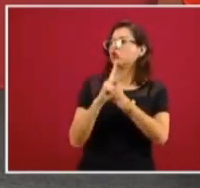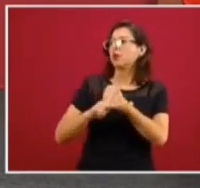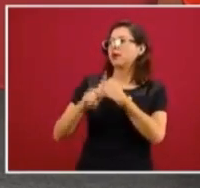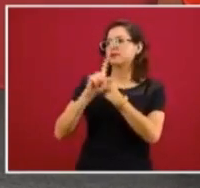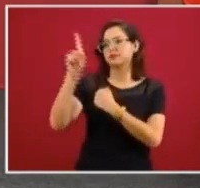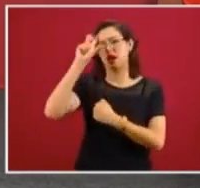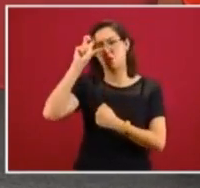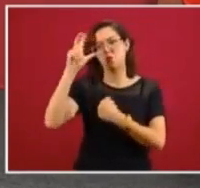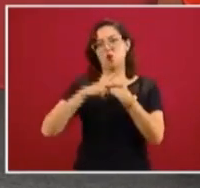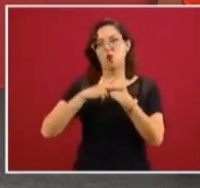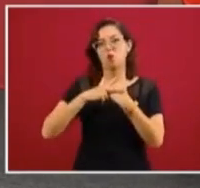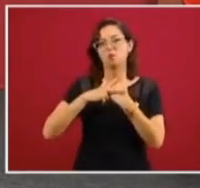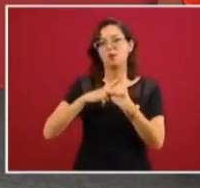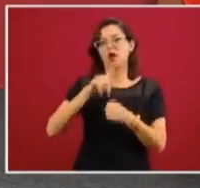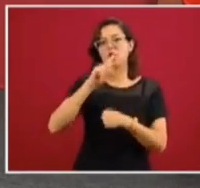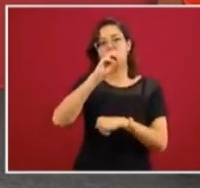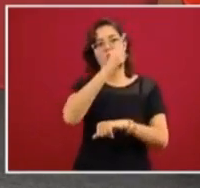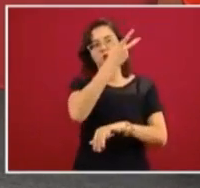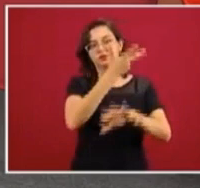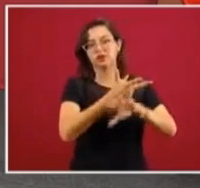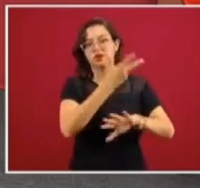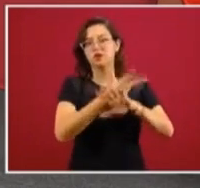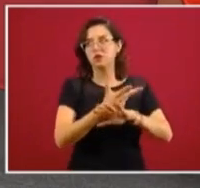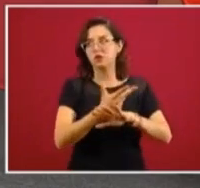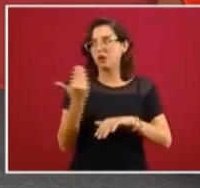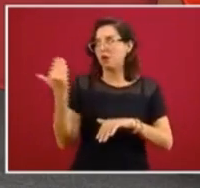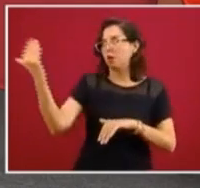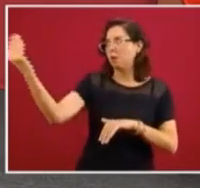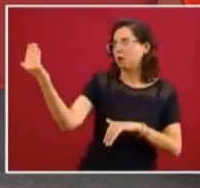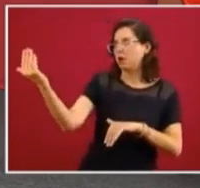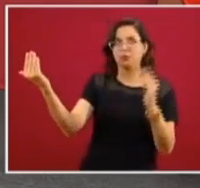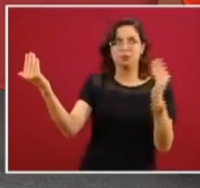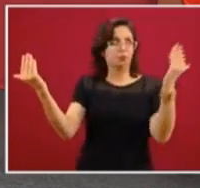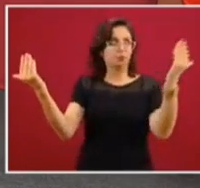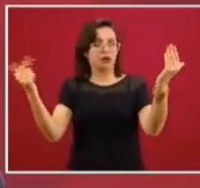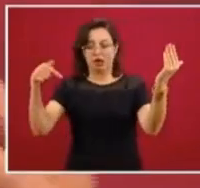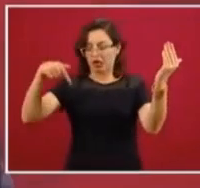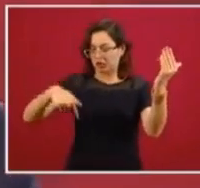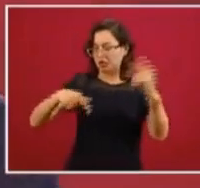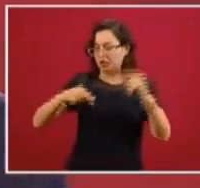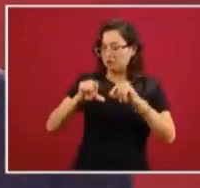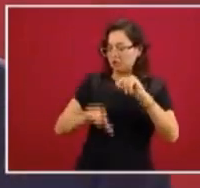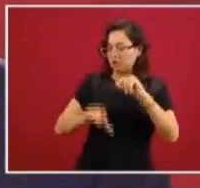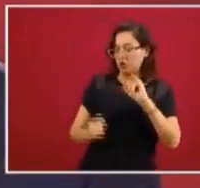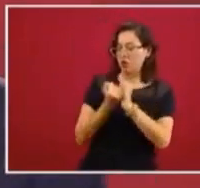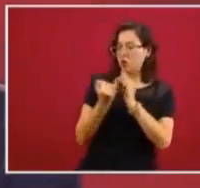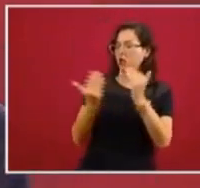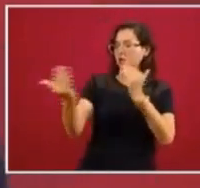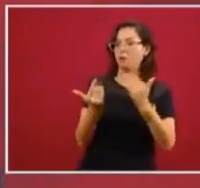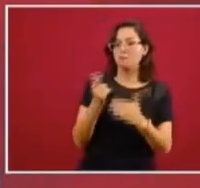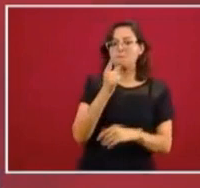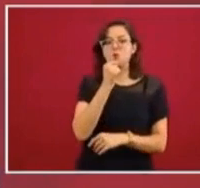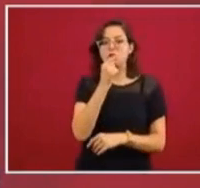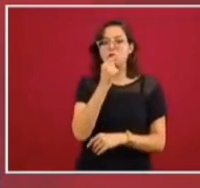europeos o incluso en Estados Unidos, se nos ha preguntado si esto implica que ya tendría que entrar la fuerza pública.